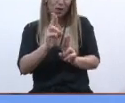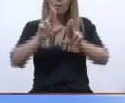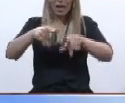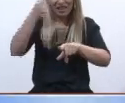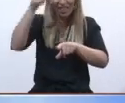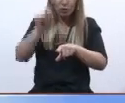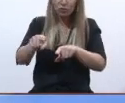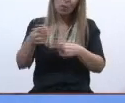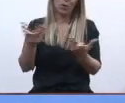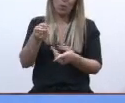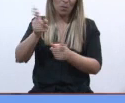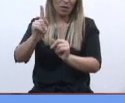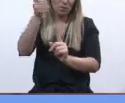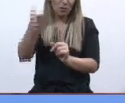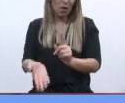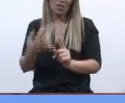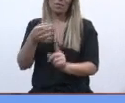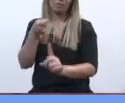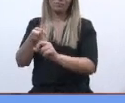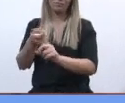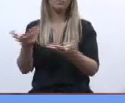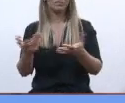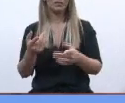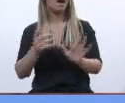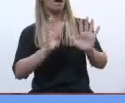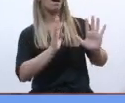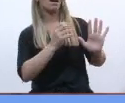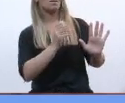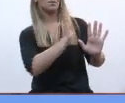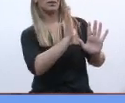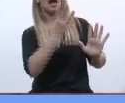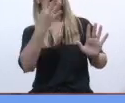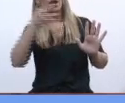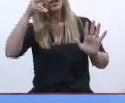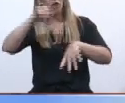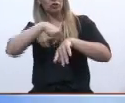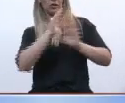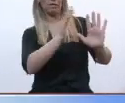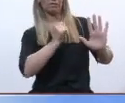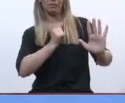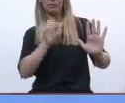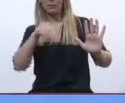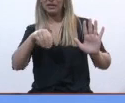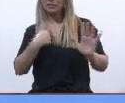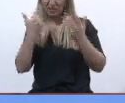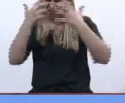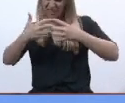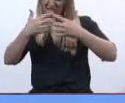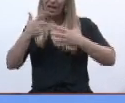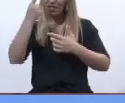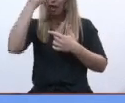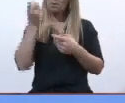Por cierto, Smith dice que le dé 48 horas al rey, que seguramente se le iba a ocurrir una idea